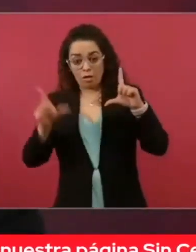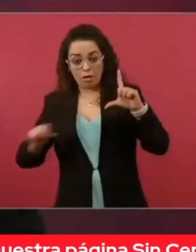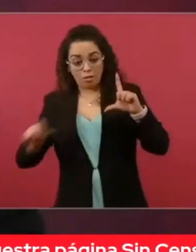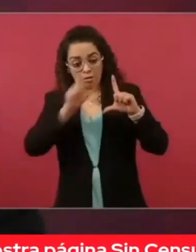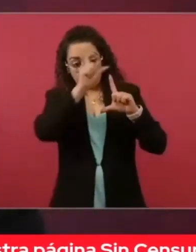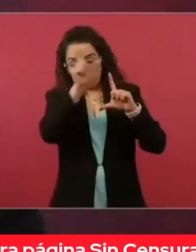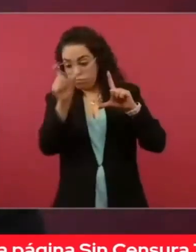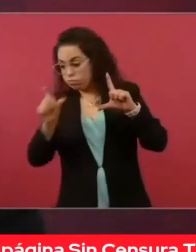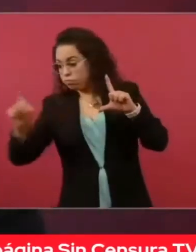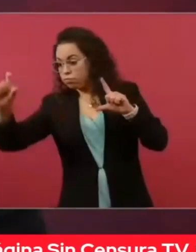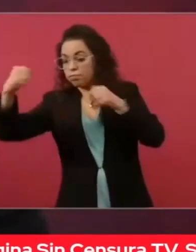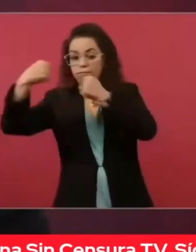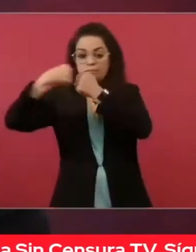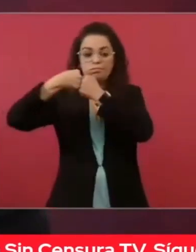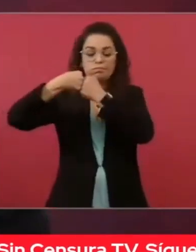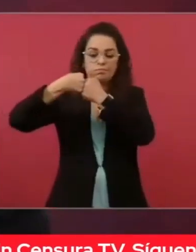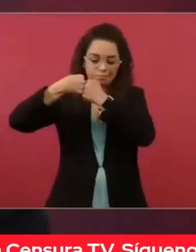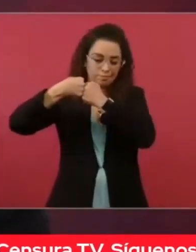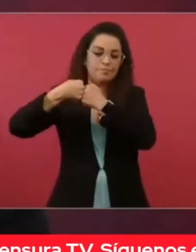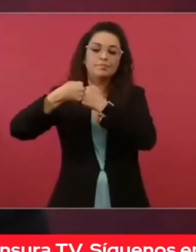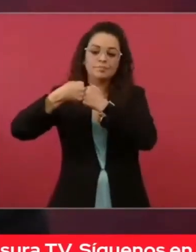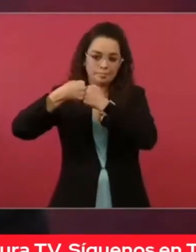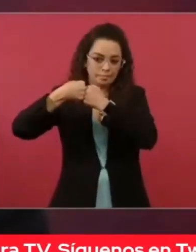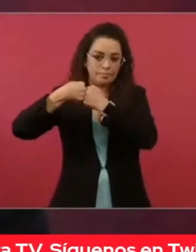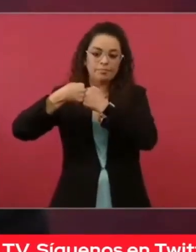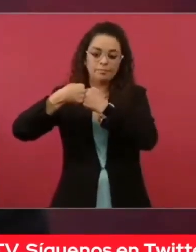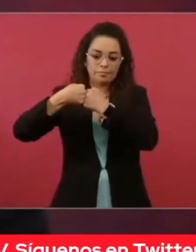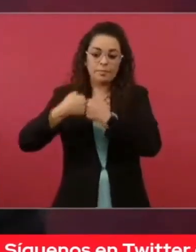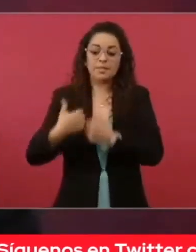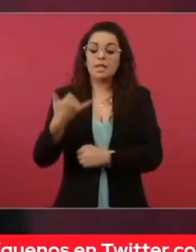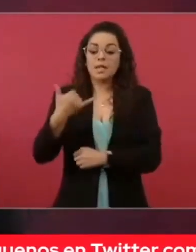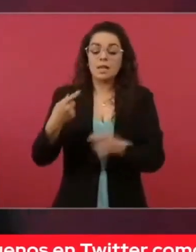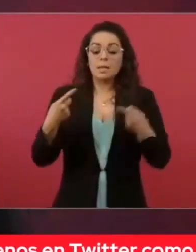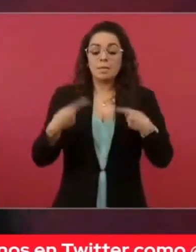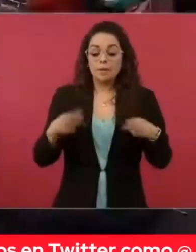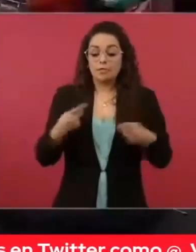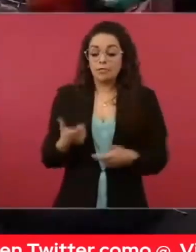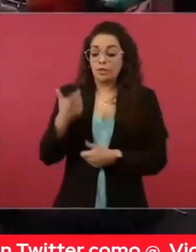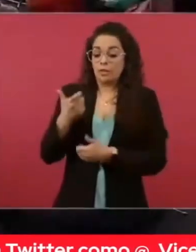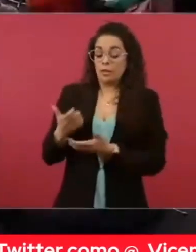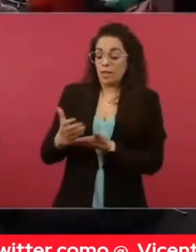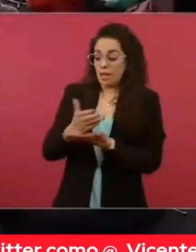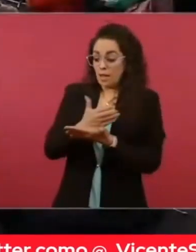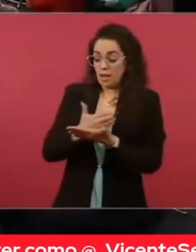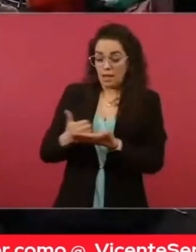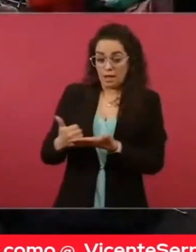Y ya también el salario promedio de los trabajadores